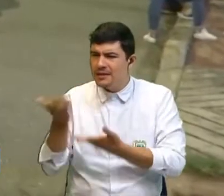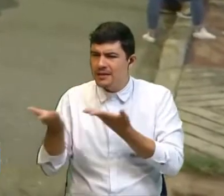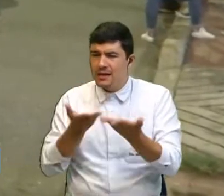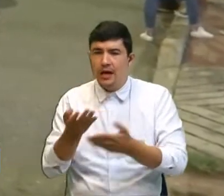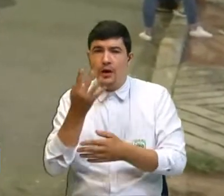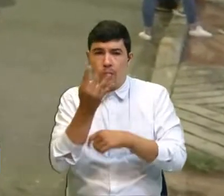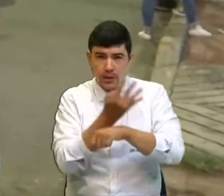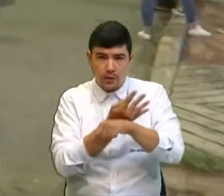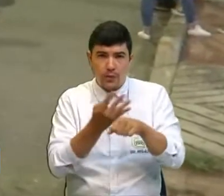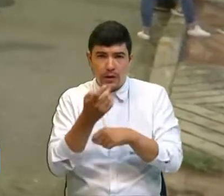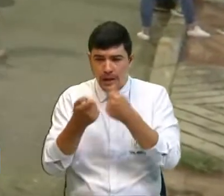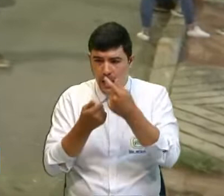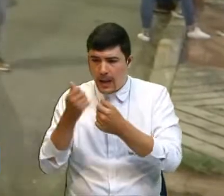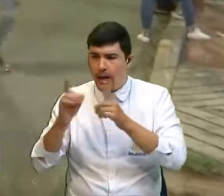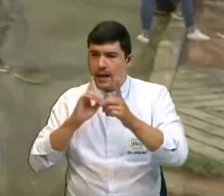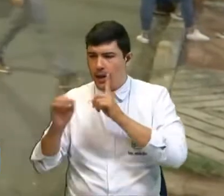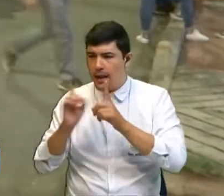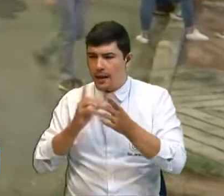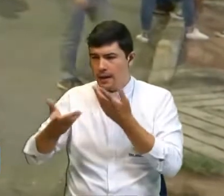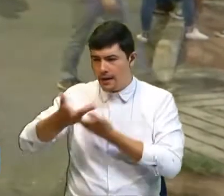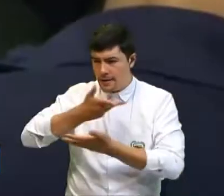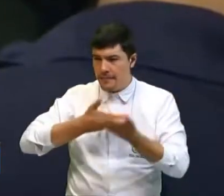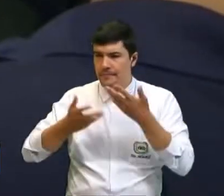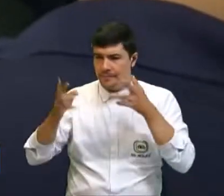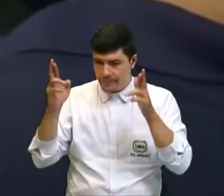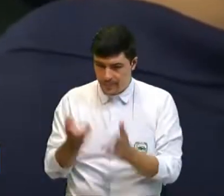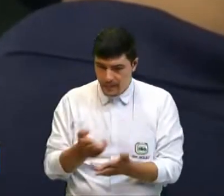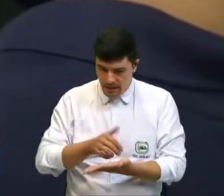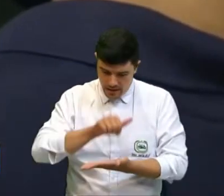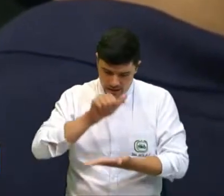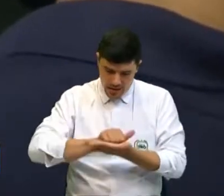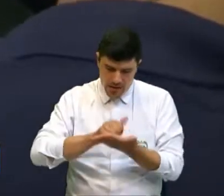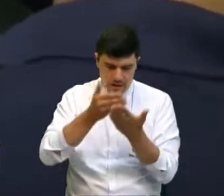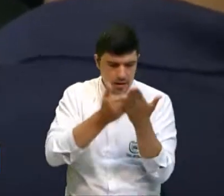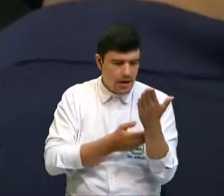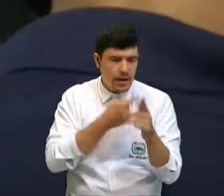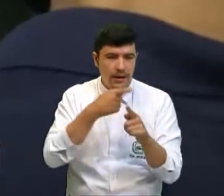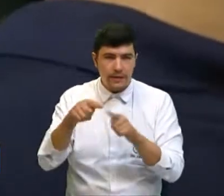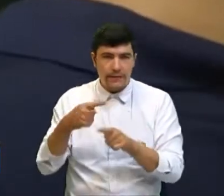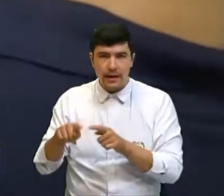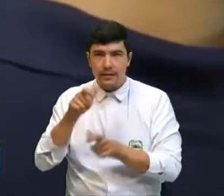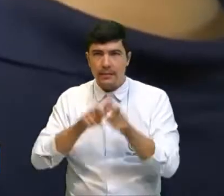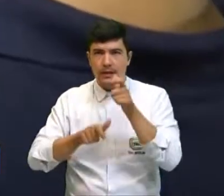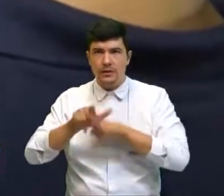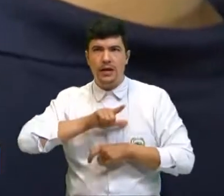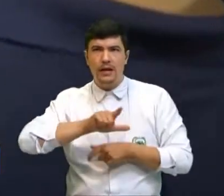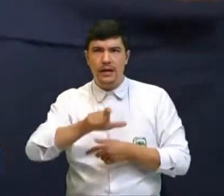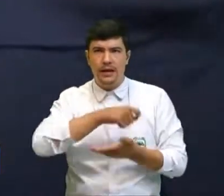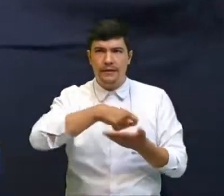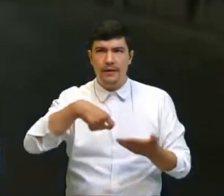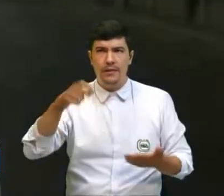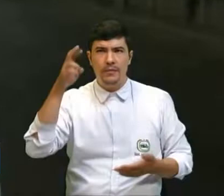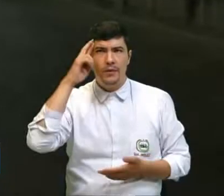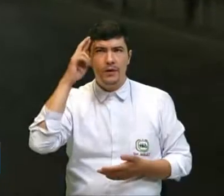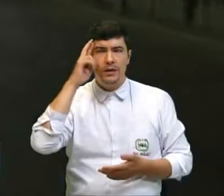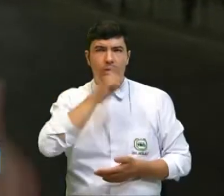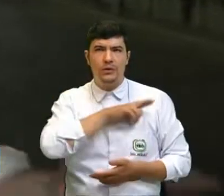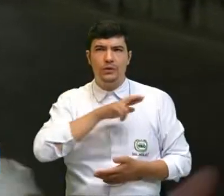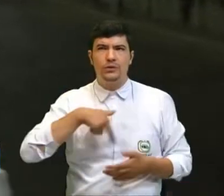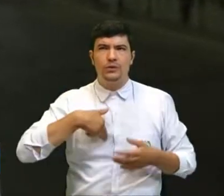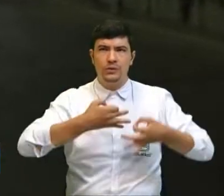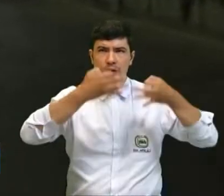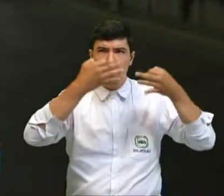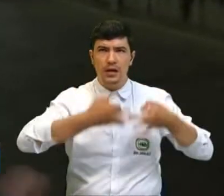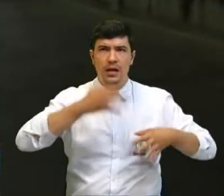de negociación que al final quedaron constituidas en un documento donde varios líderes firmaron logramos este tipo de negociación para